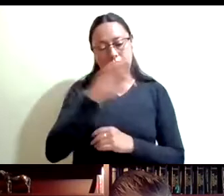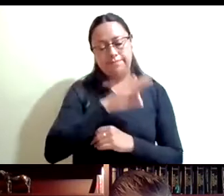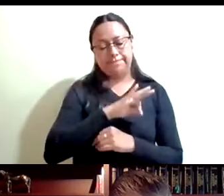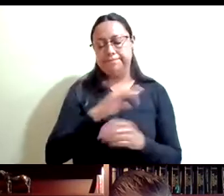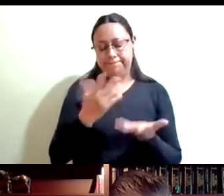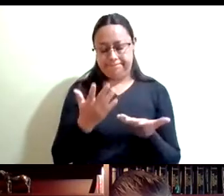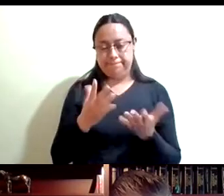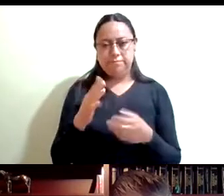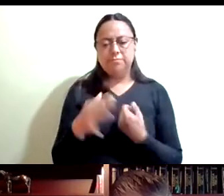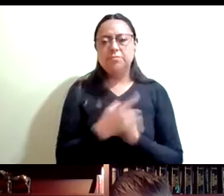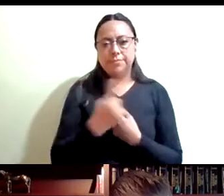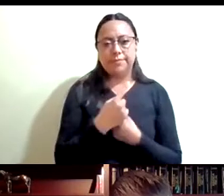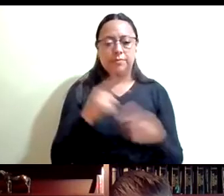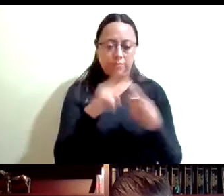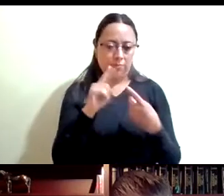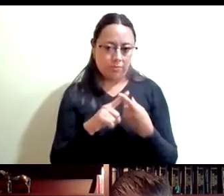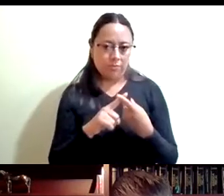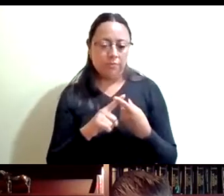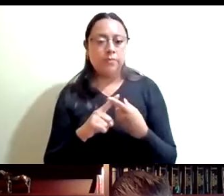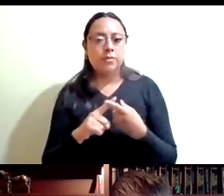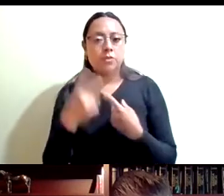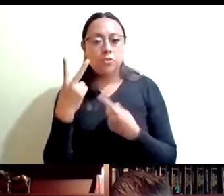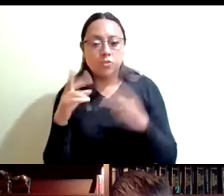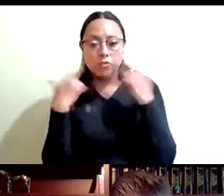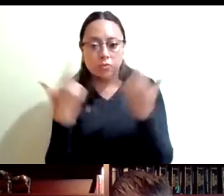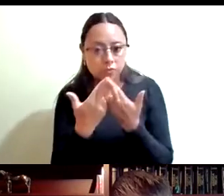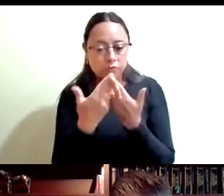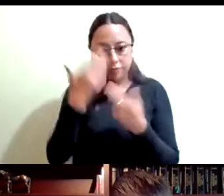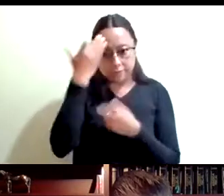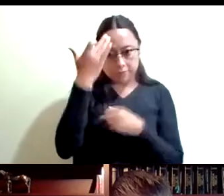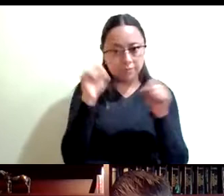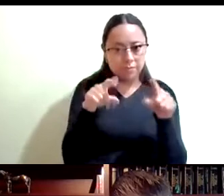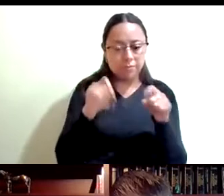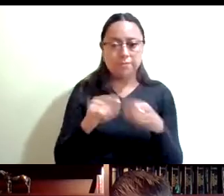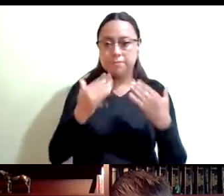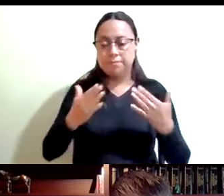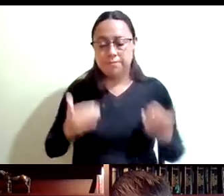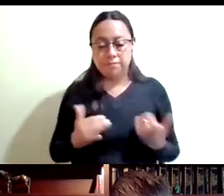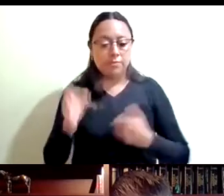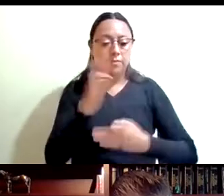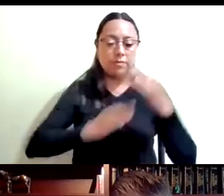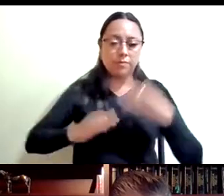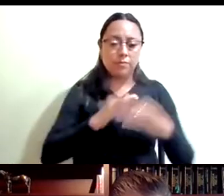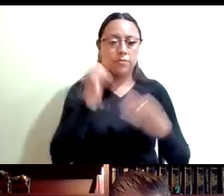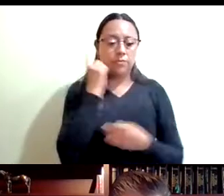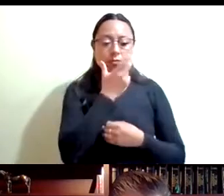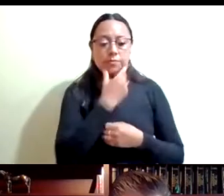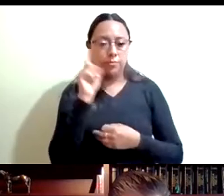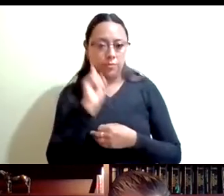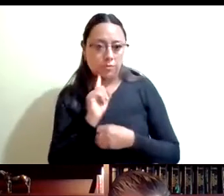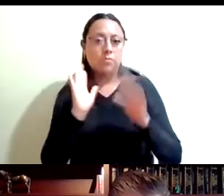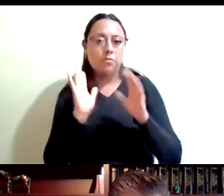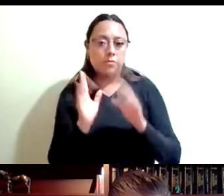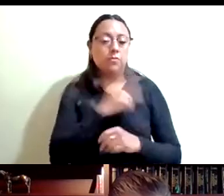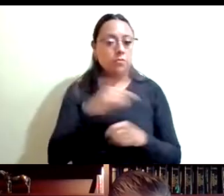no empalmar y segundo que todos los diputados que tenemos que estar o que